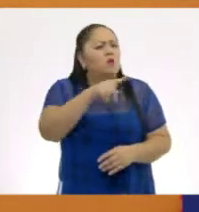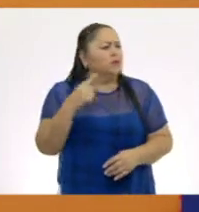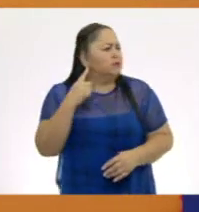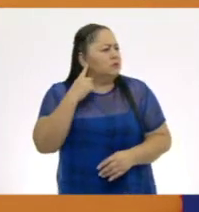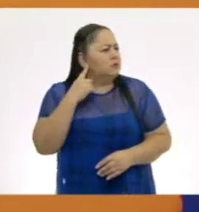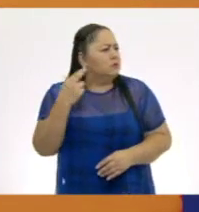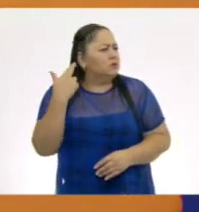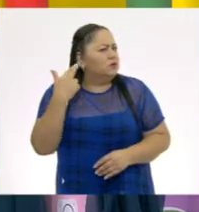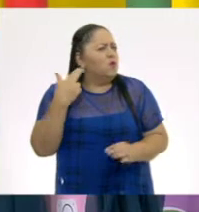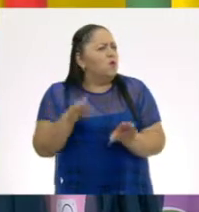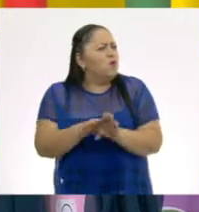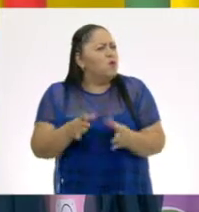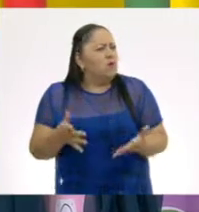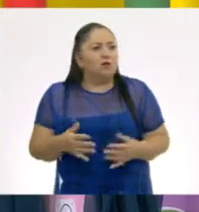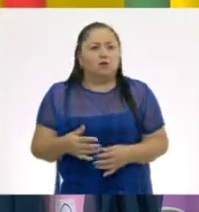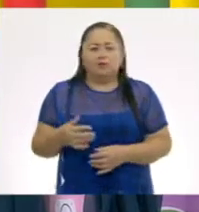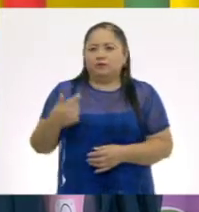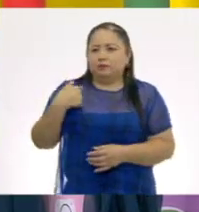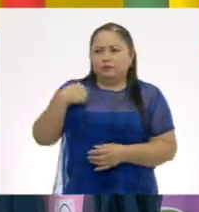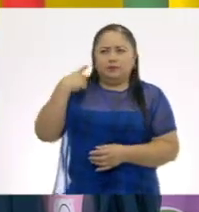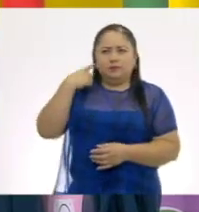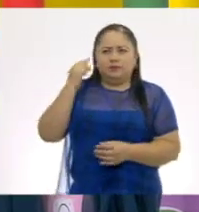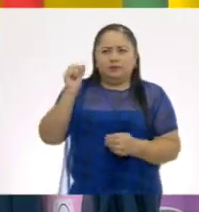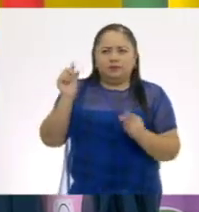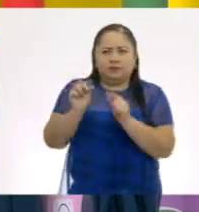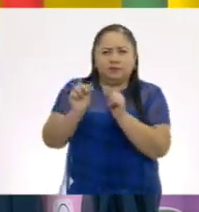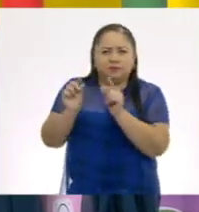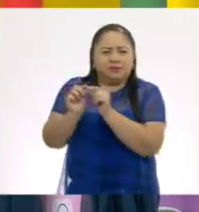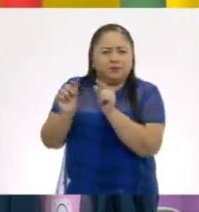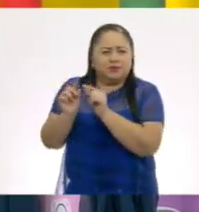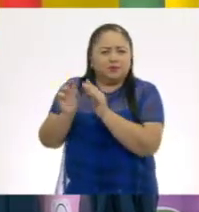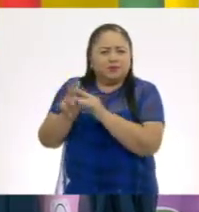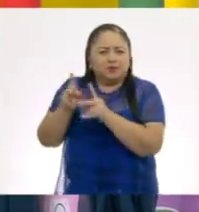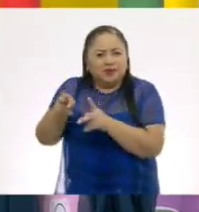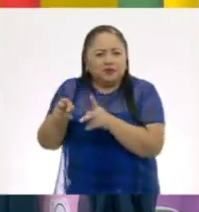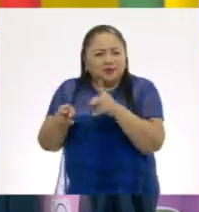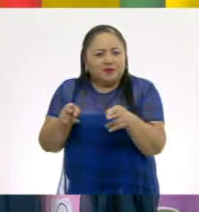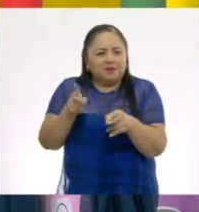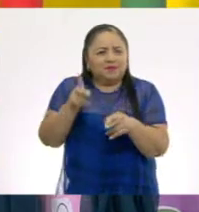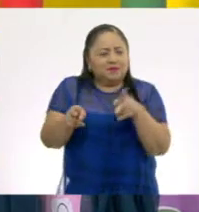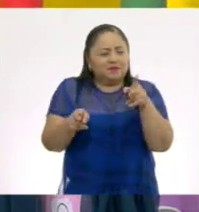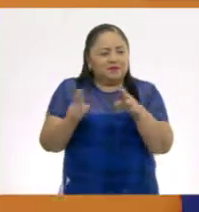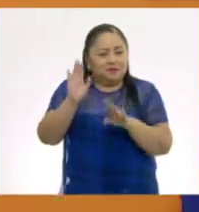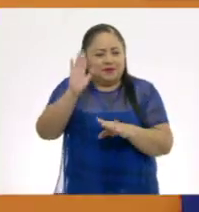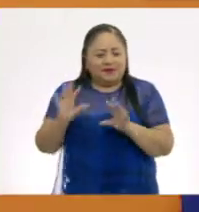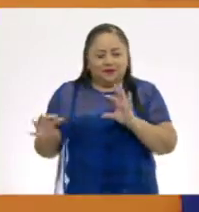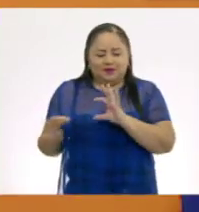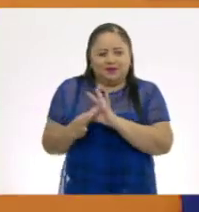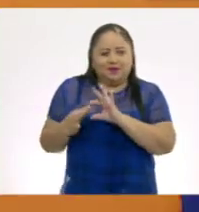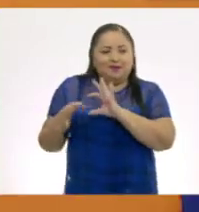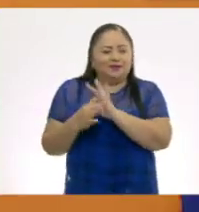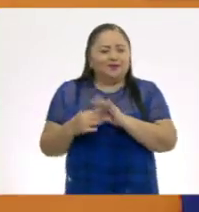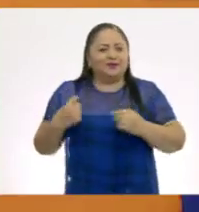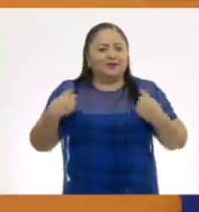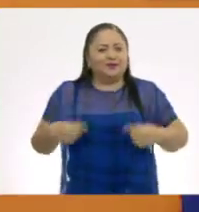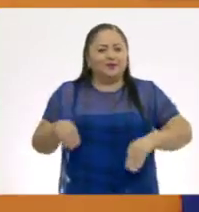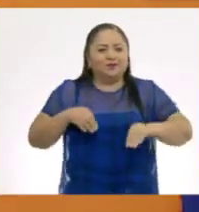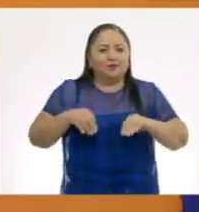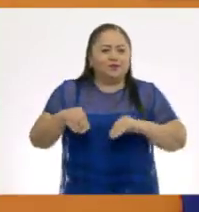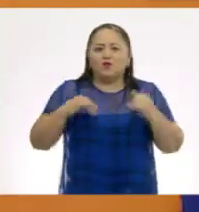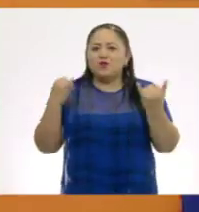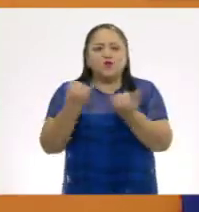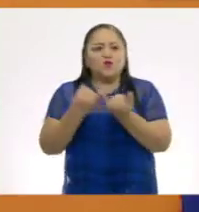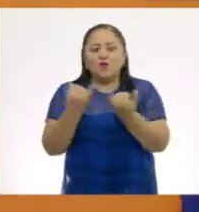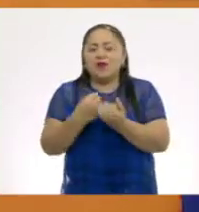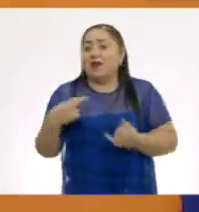música? Como cortada, ¿no? Exactamente. Iba como que al ritmo del movimiento y los movimientos igualmente